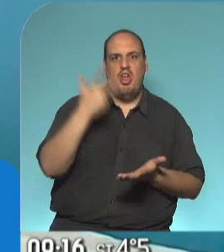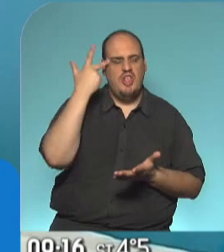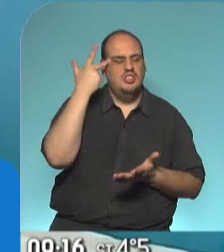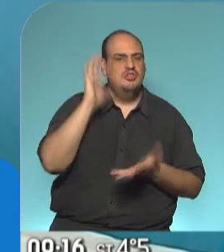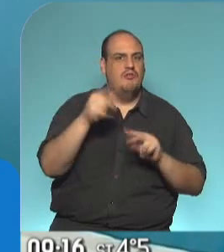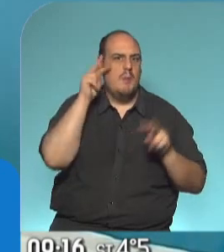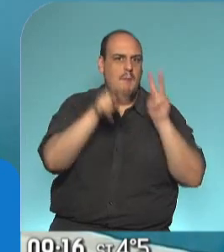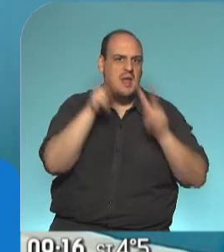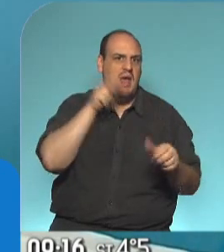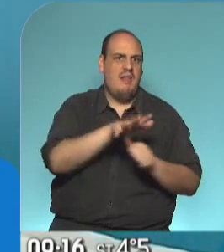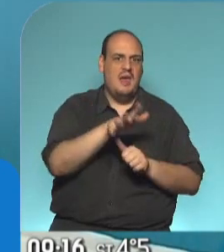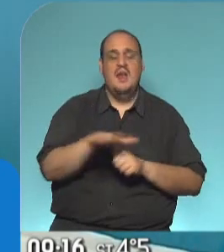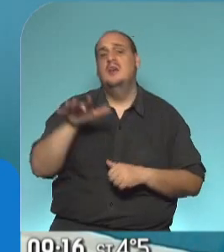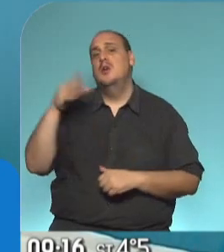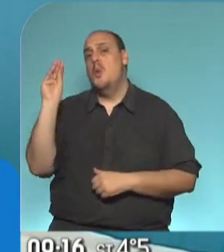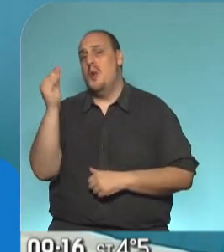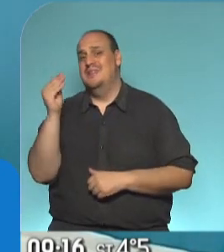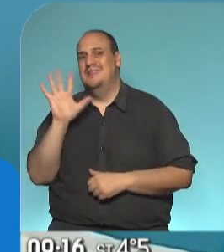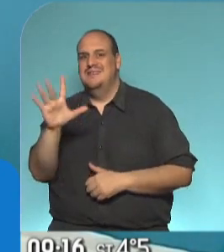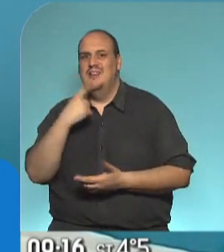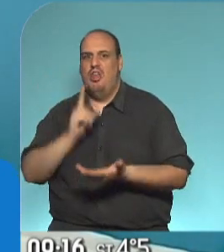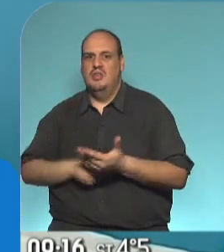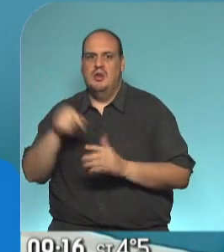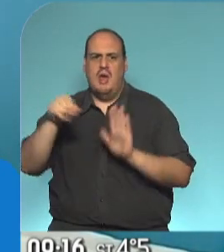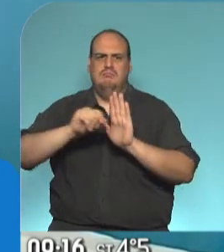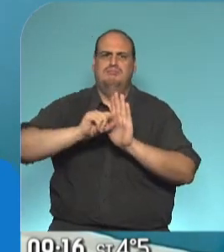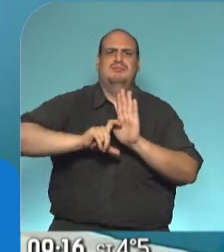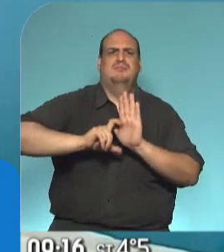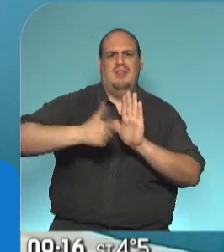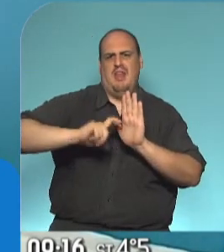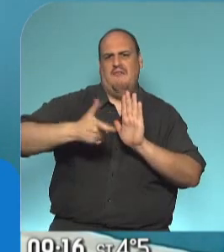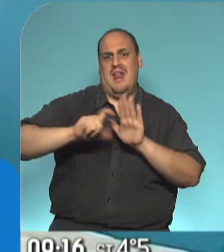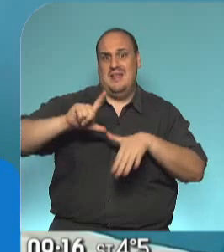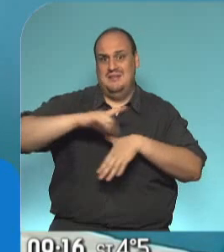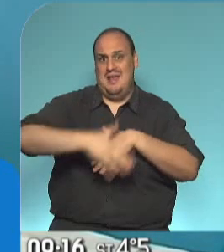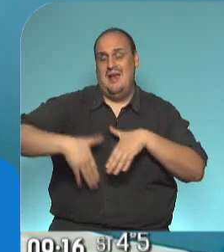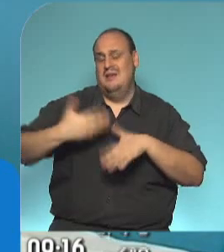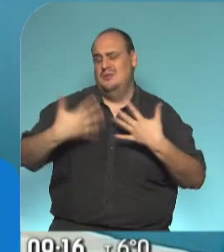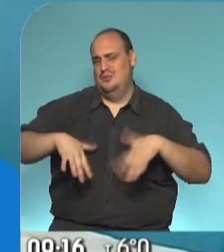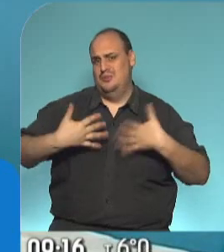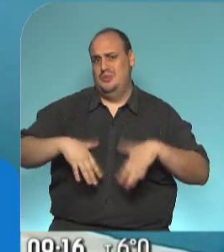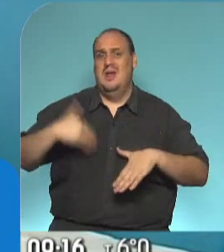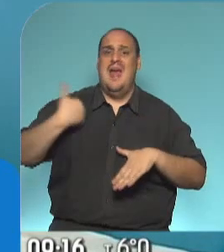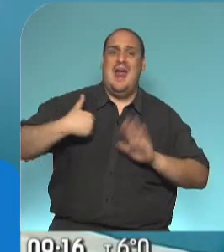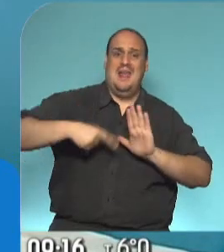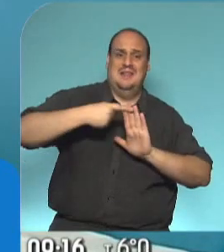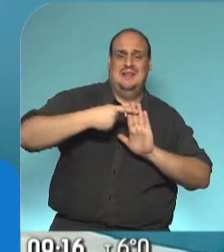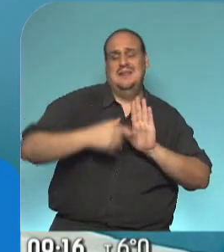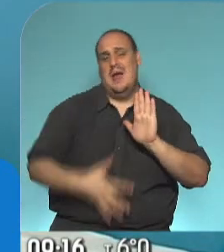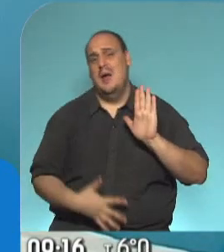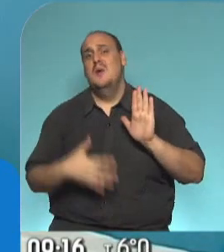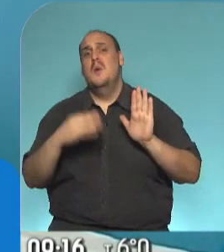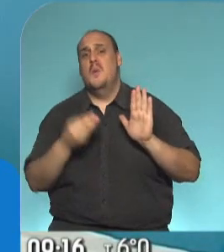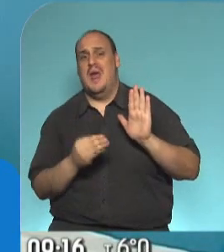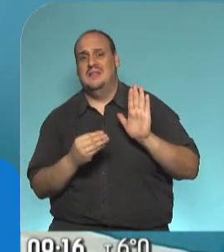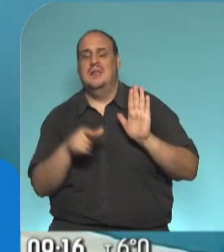perspectiva de género, Brasil 5, en ese sentido una brecha regional muy importante que se abre entre Argentina y Brasil, dos